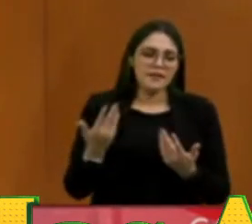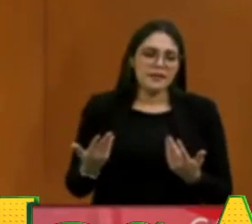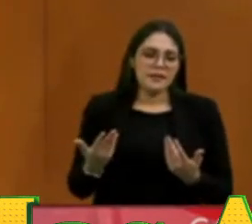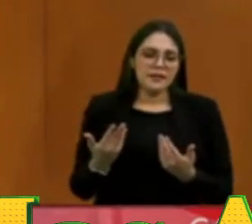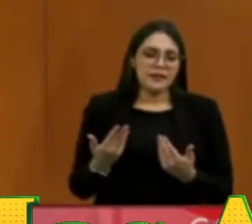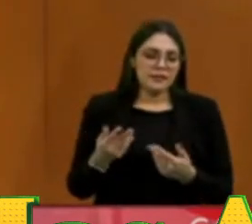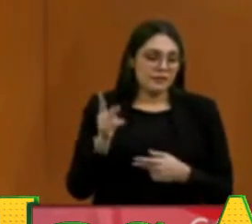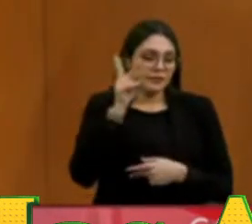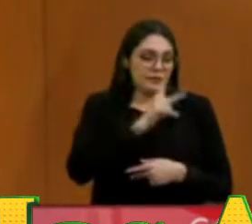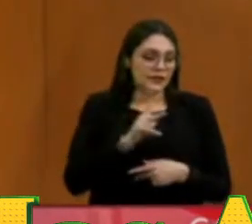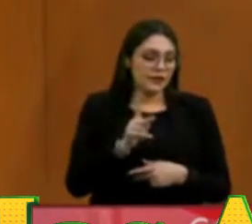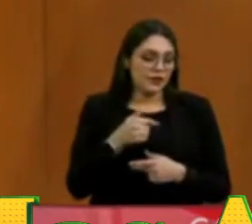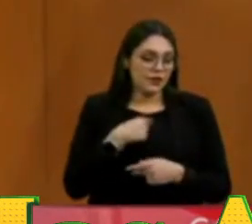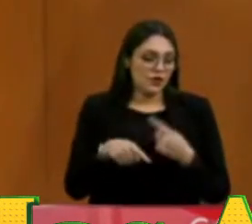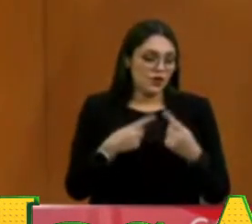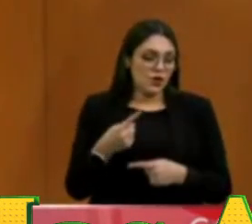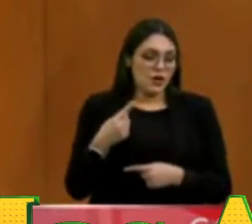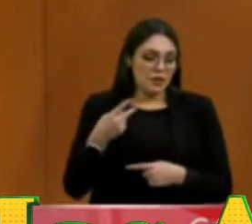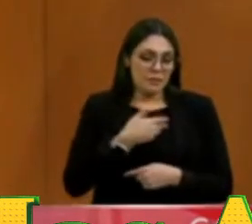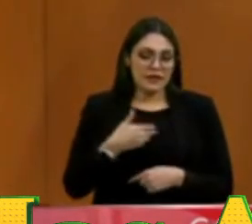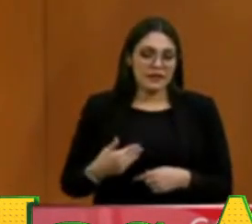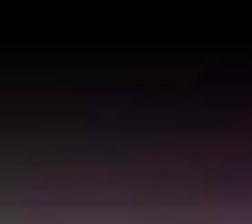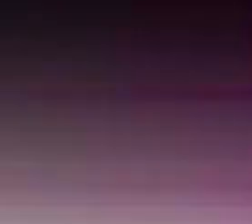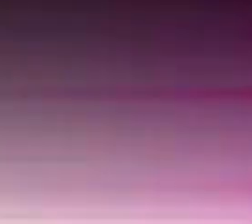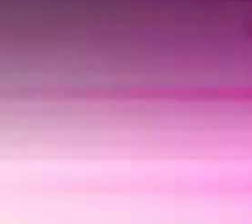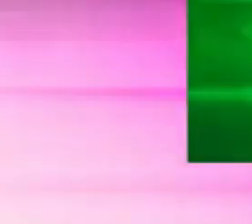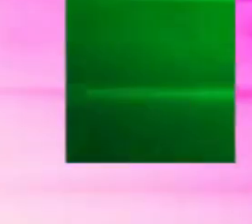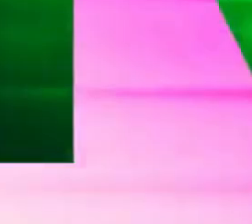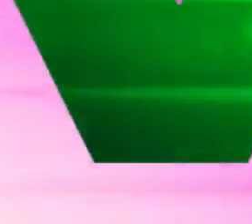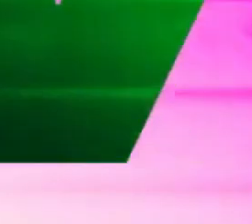y menos para ser presidenta de la Suprema Corte.